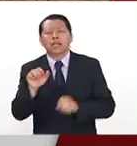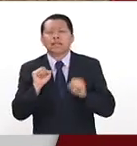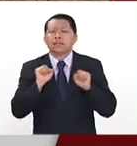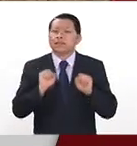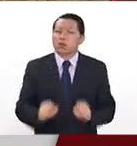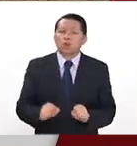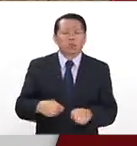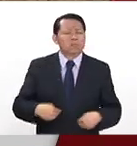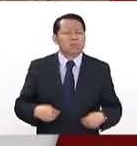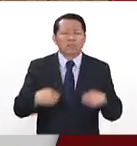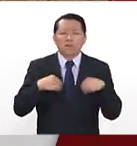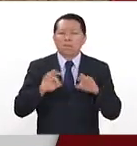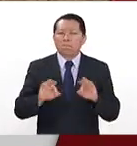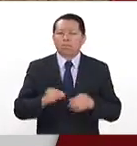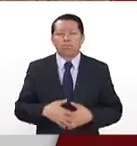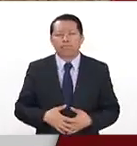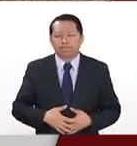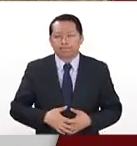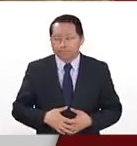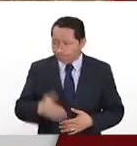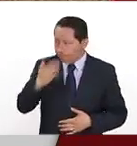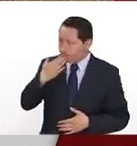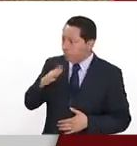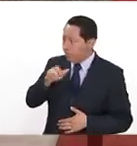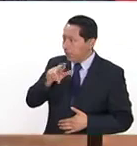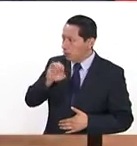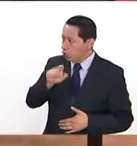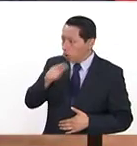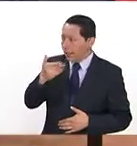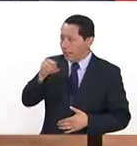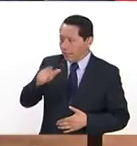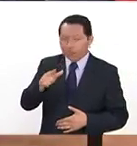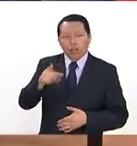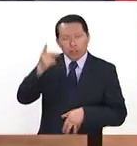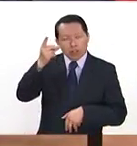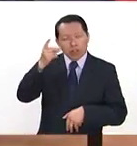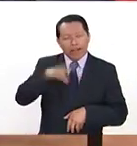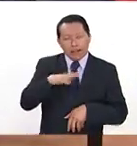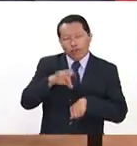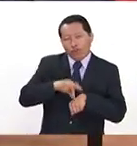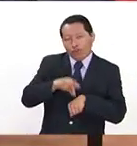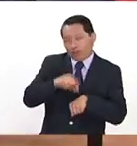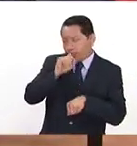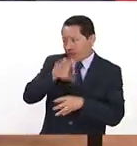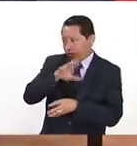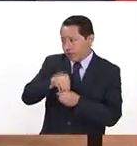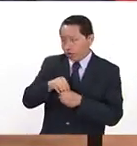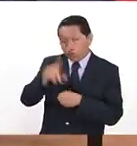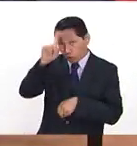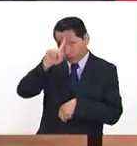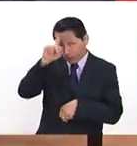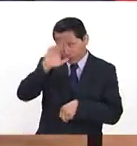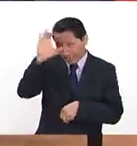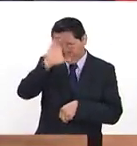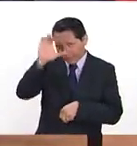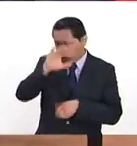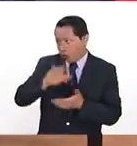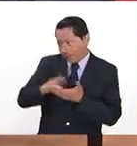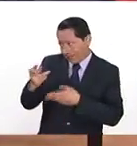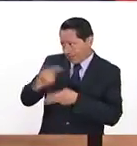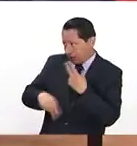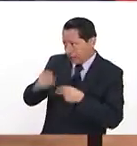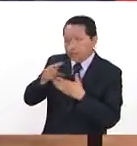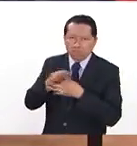al paciente una calidad de vida. Muy bien, Marisol Gil, doctora educadora de diabetes e integrante del Consejo Científico de CLIA, gracias por acompañarnos, darnos